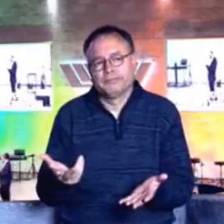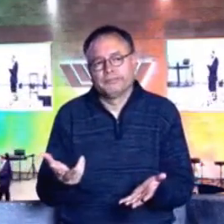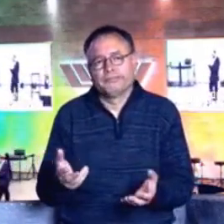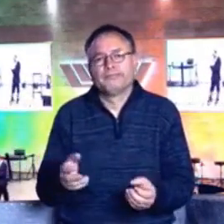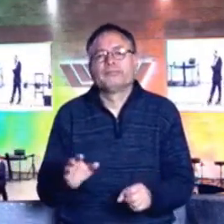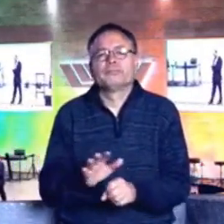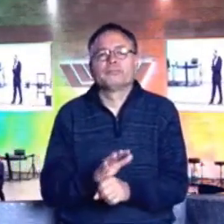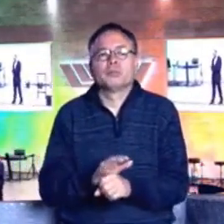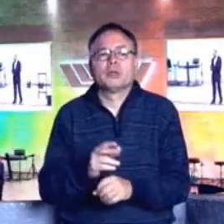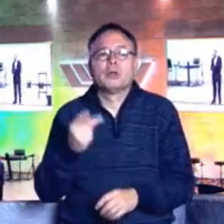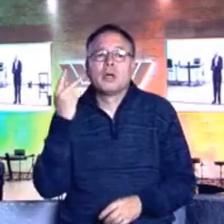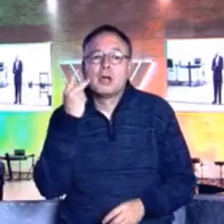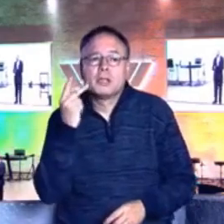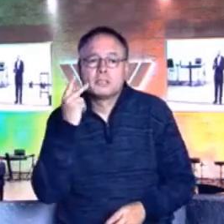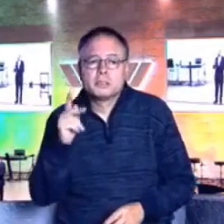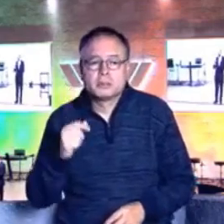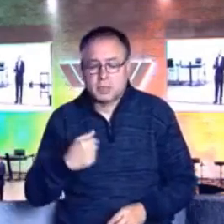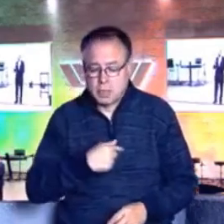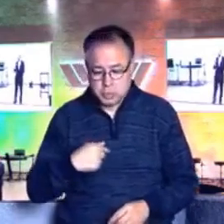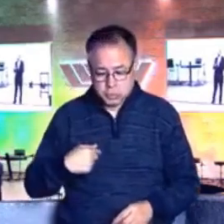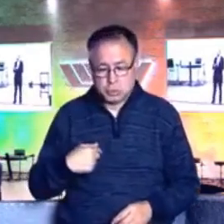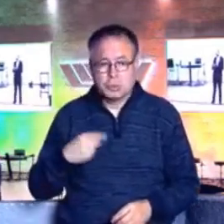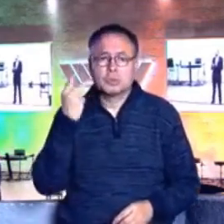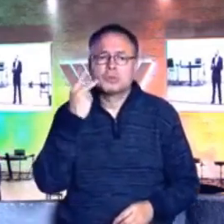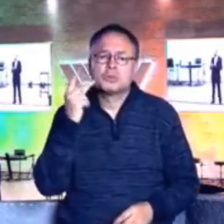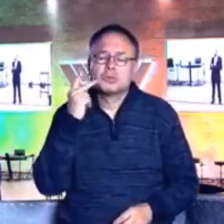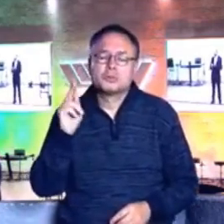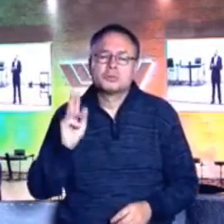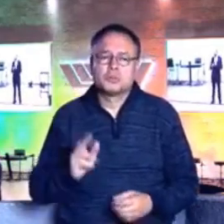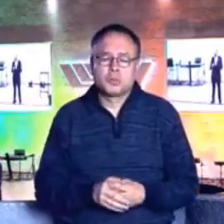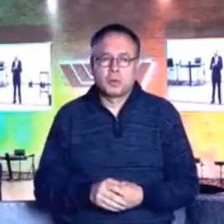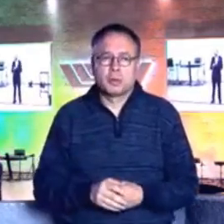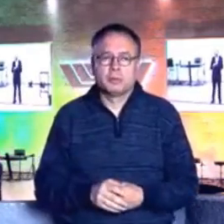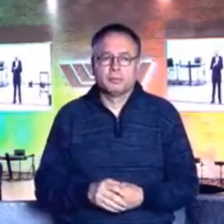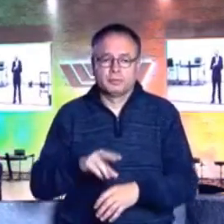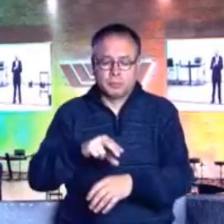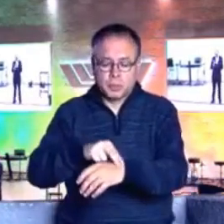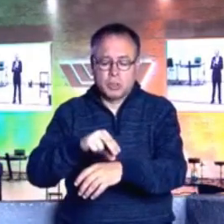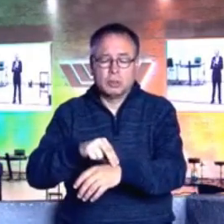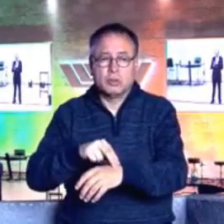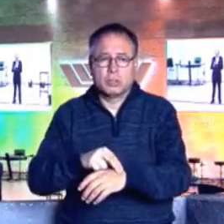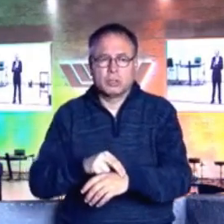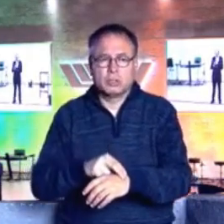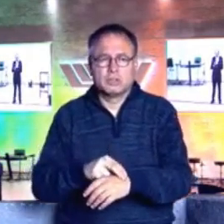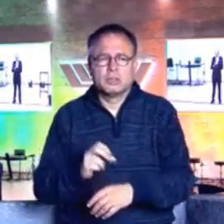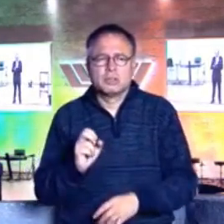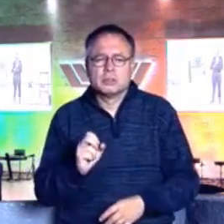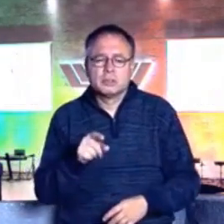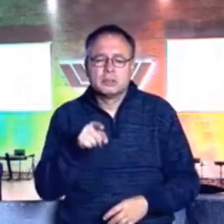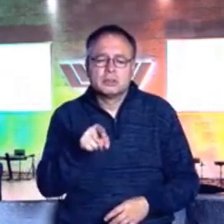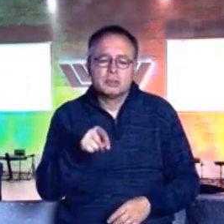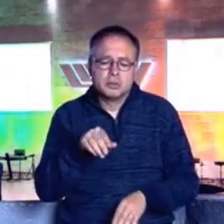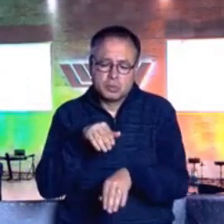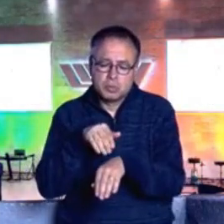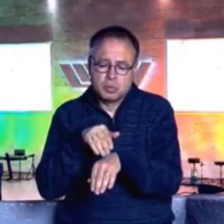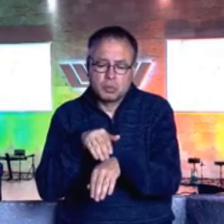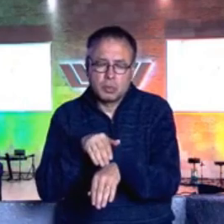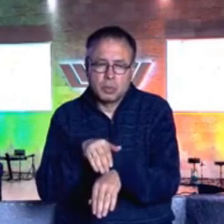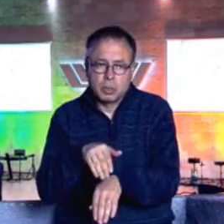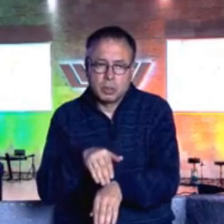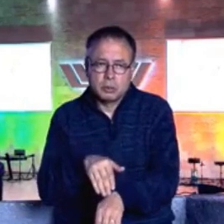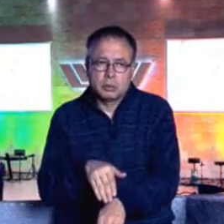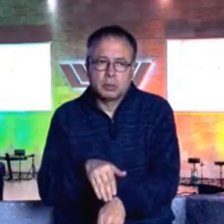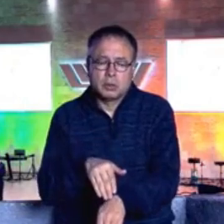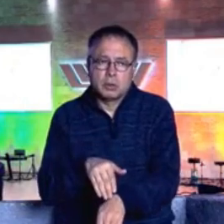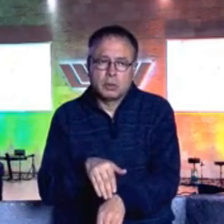dice fíjate qué hermosa promesa si son fieles